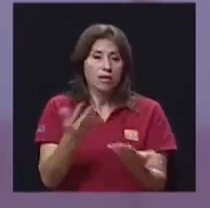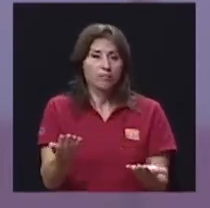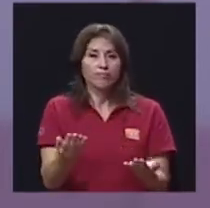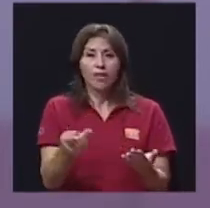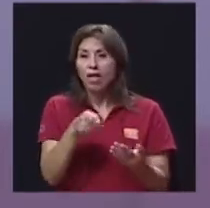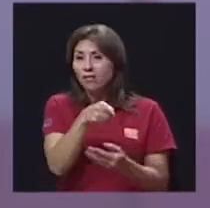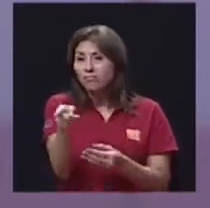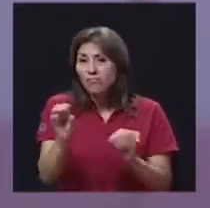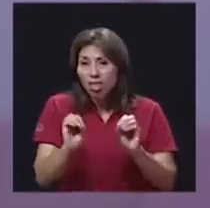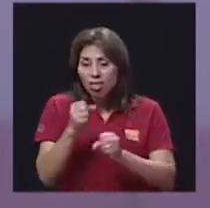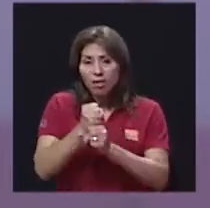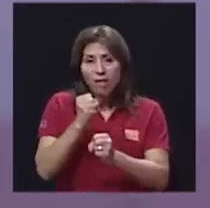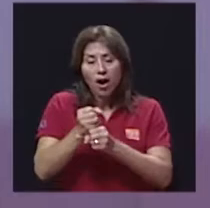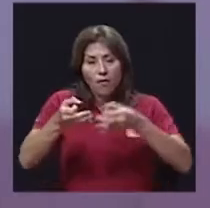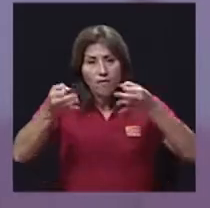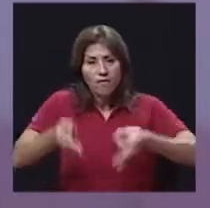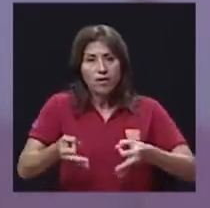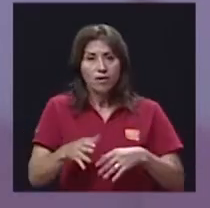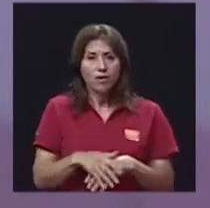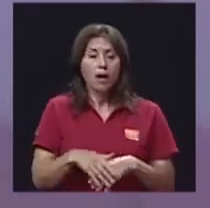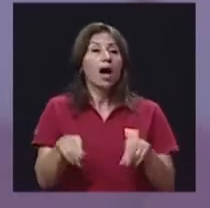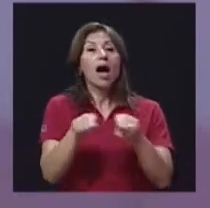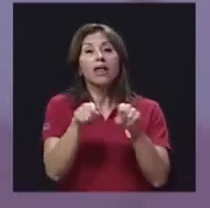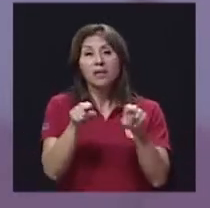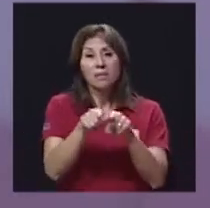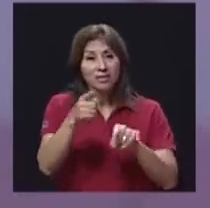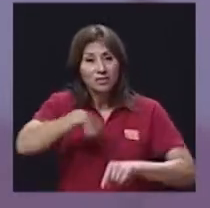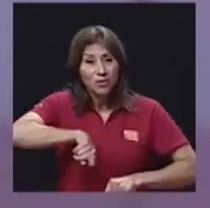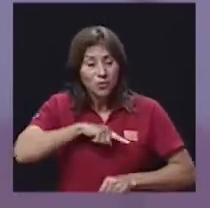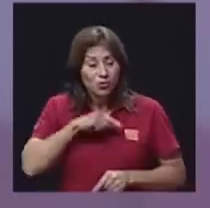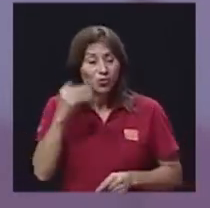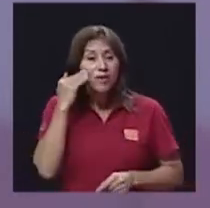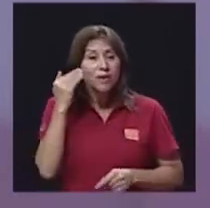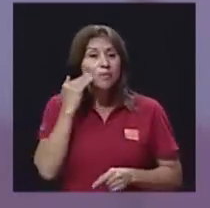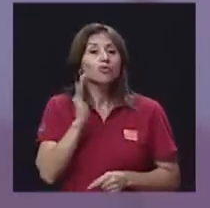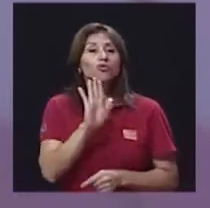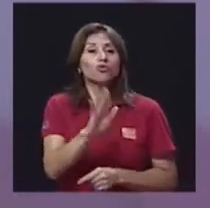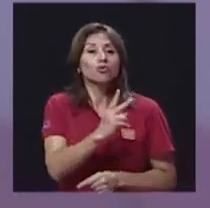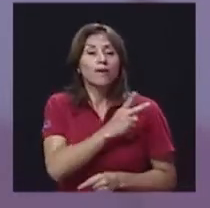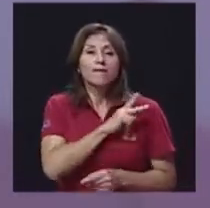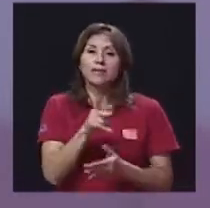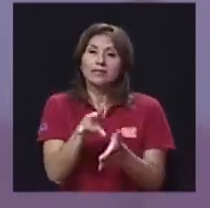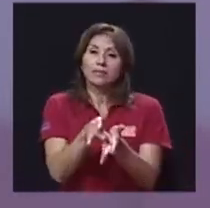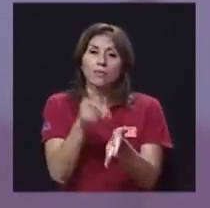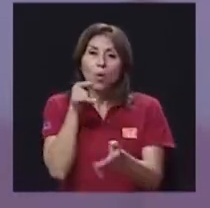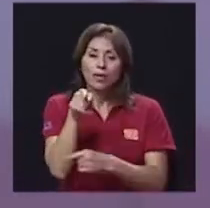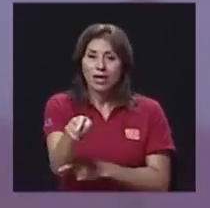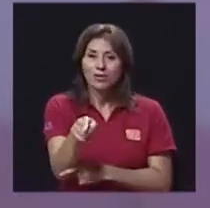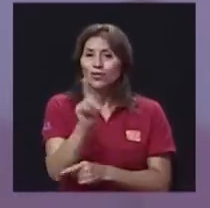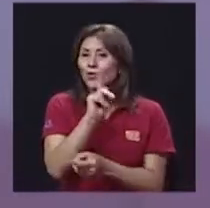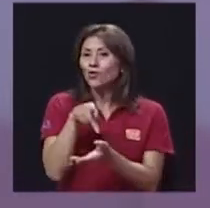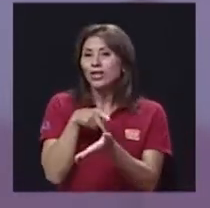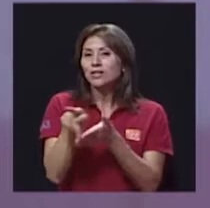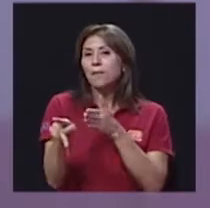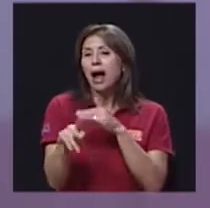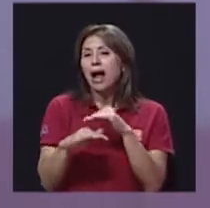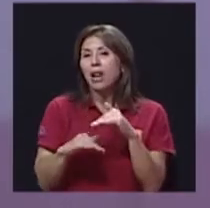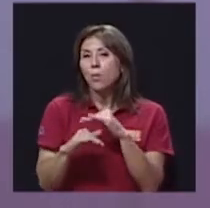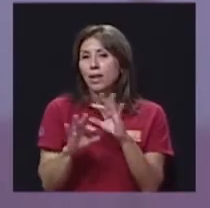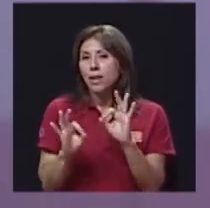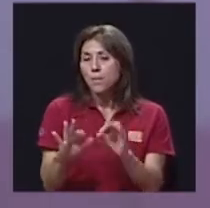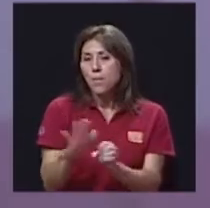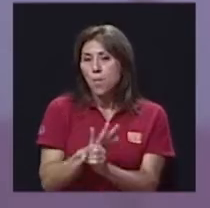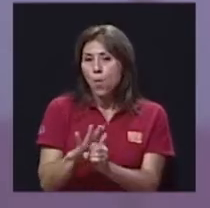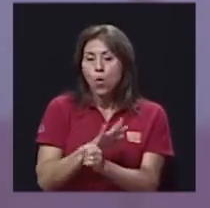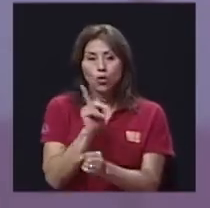fijo, además son explotados, como todos lo sabemos, por los patronos, no se les paga lo mínimo, no se les paga seguro social, pues